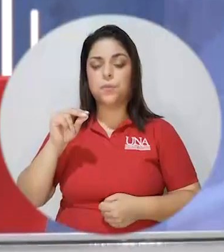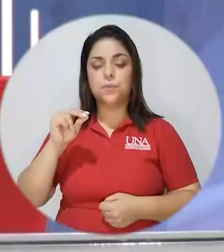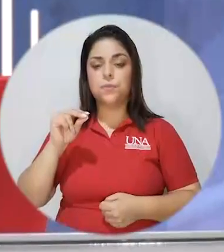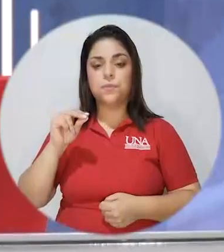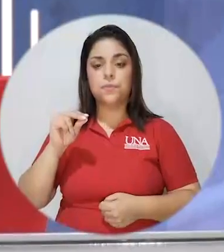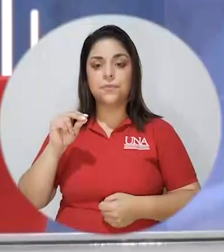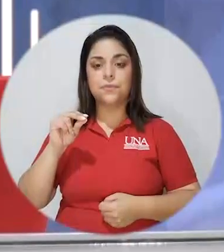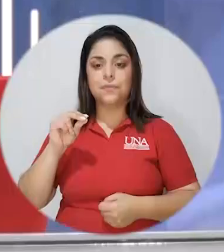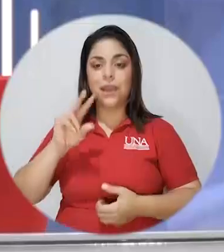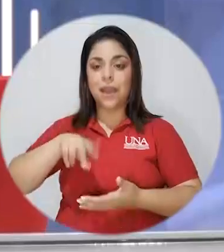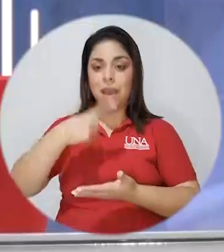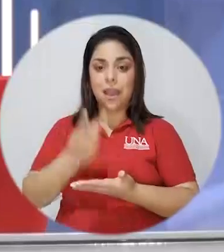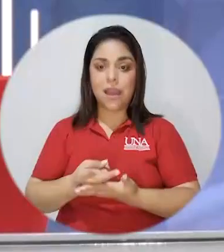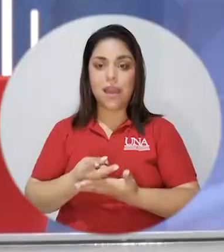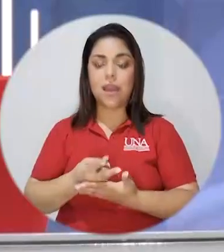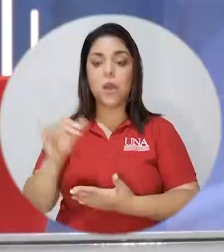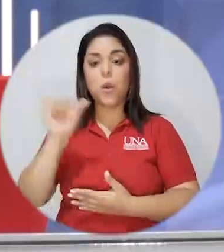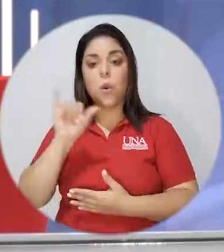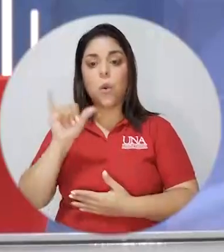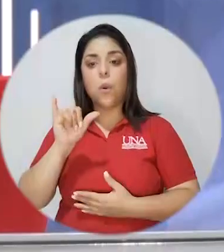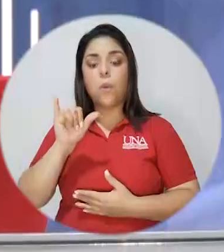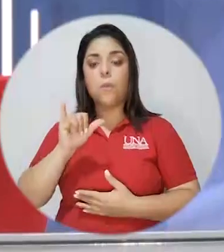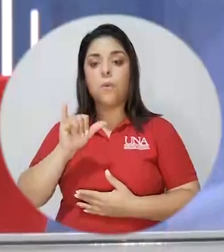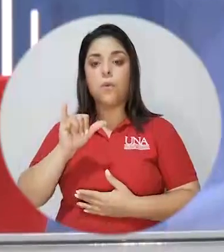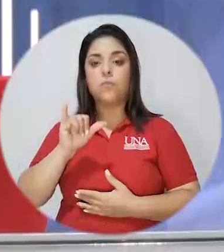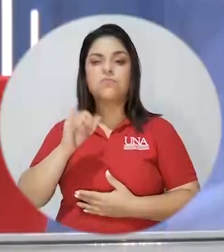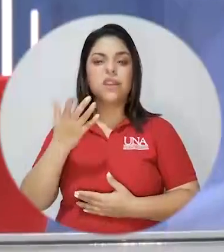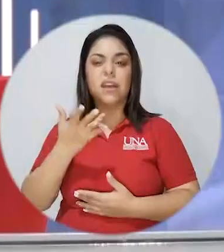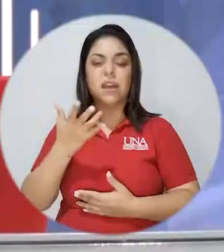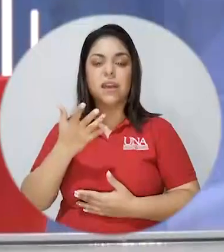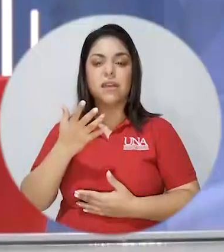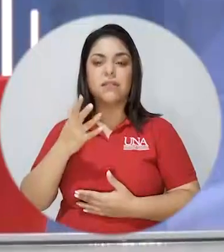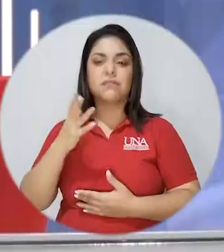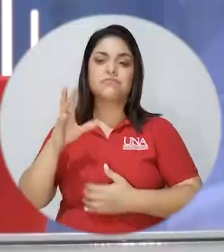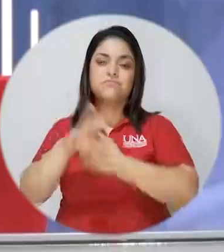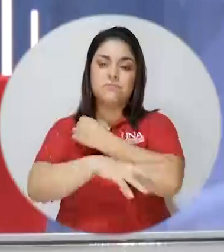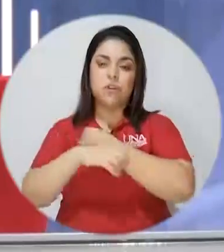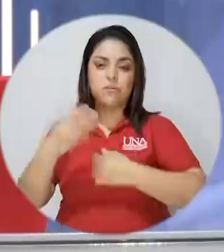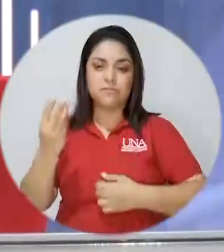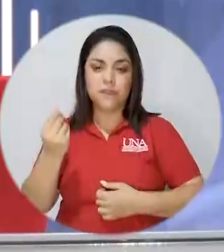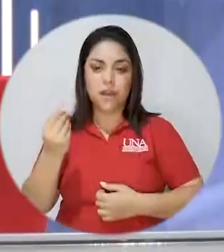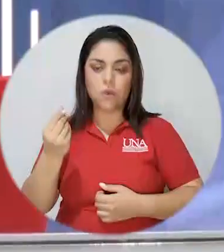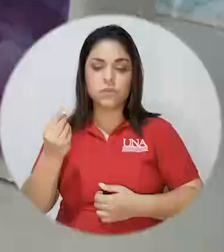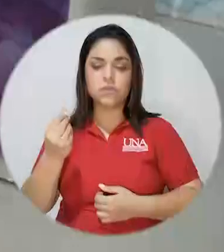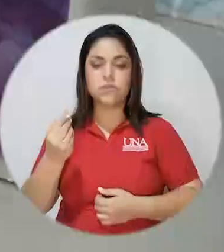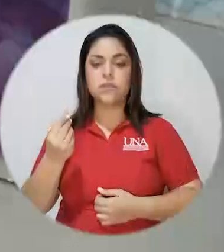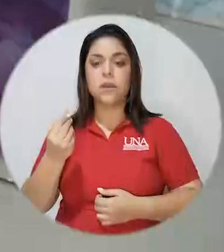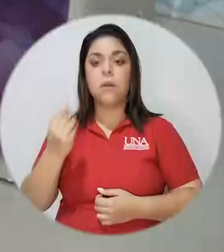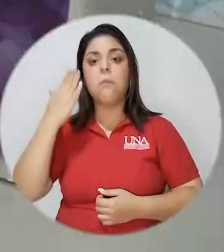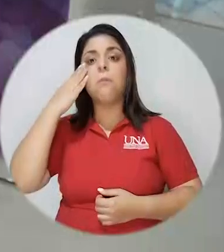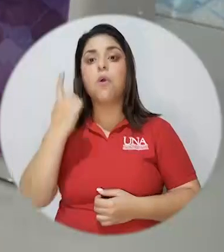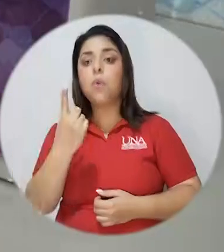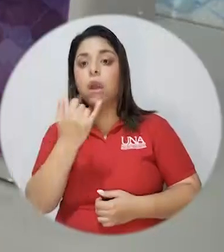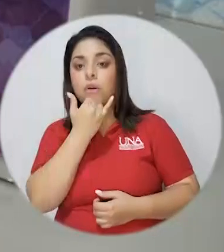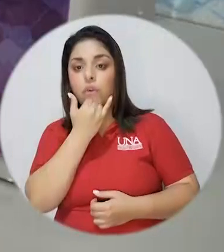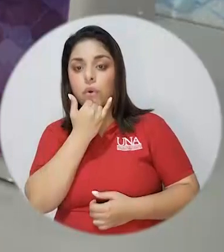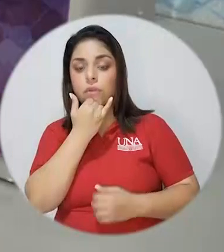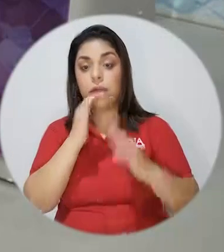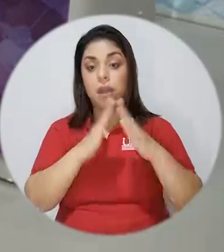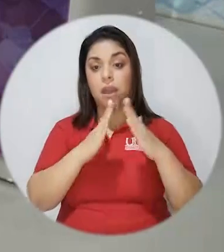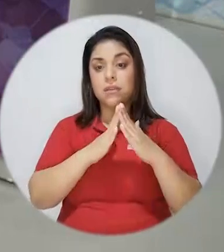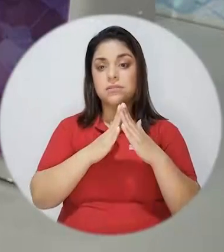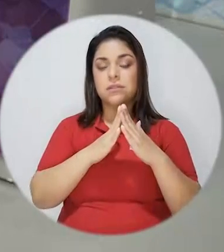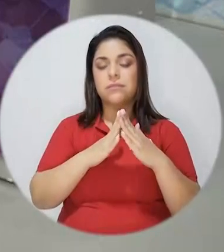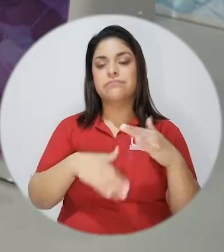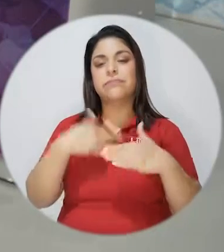caer en algunos fraudes o lo que sea, que por un error en un domicilio se vea